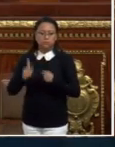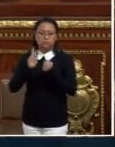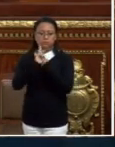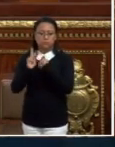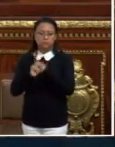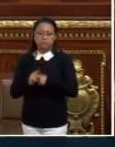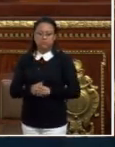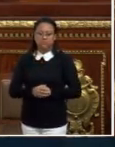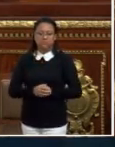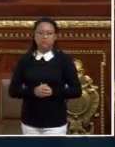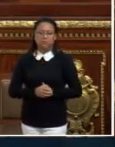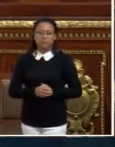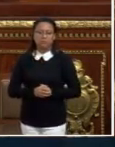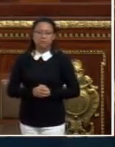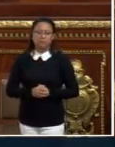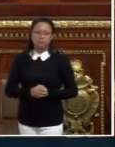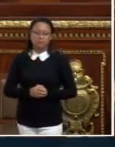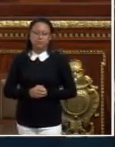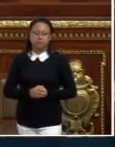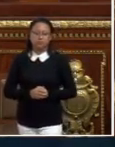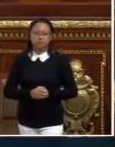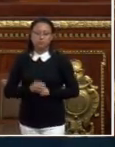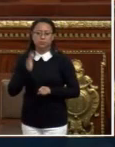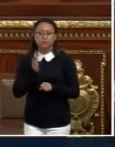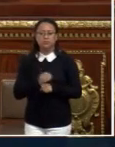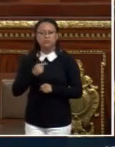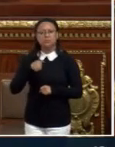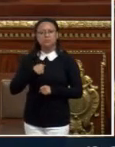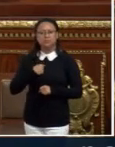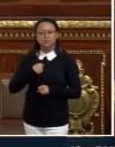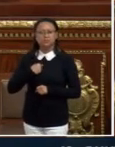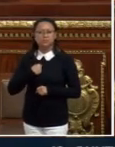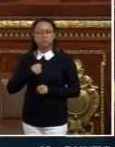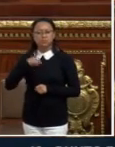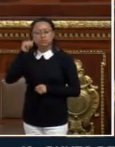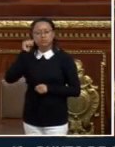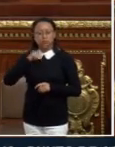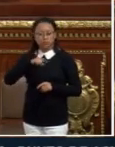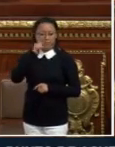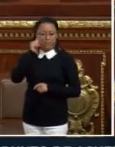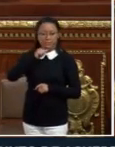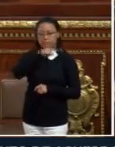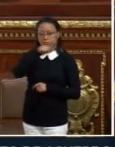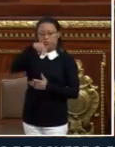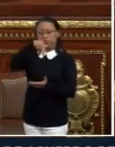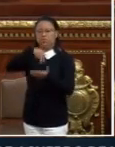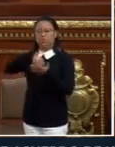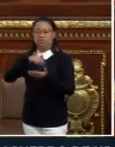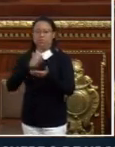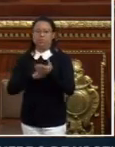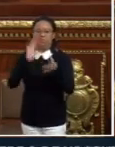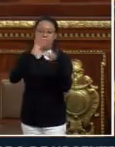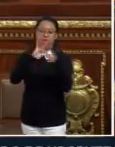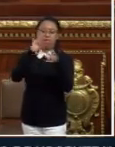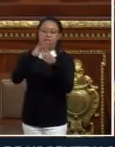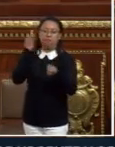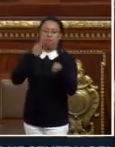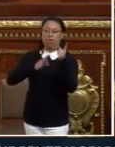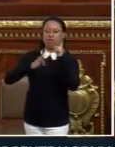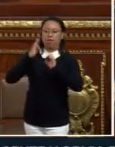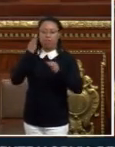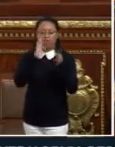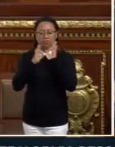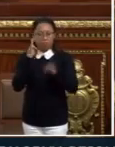es complejo. Yo nada más pienso cada vez que se suben a levantar toda esa serie de falsedades con respecto al accionar